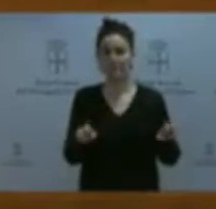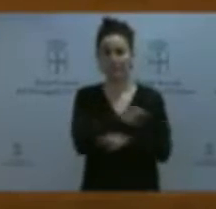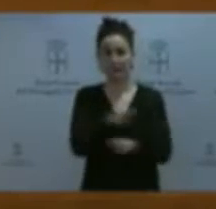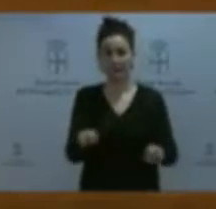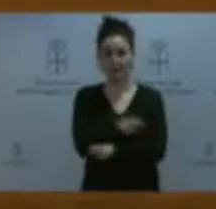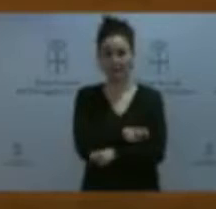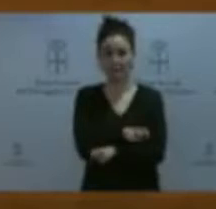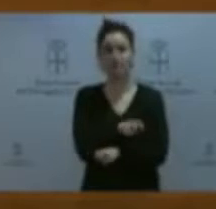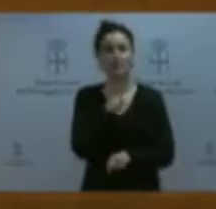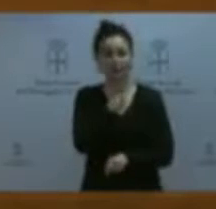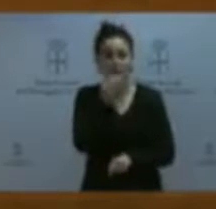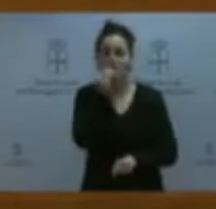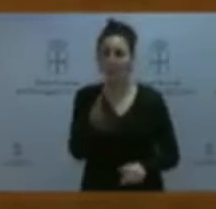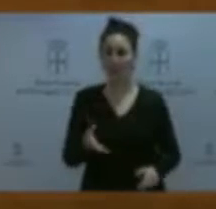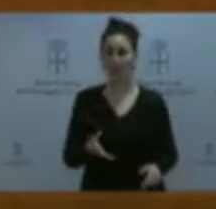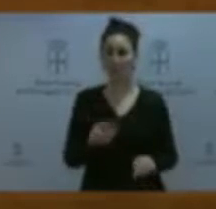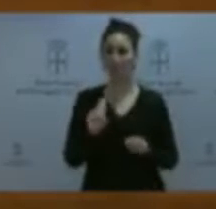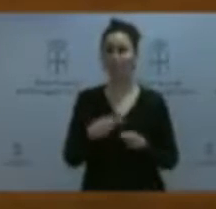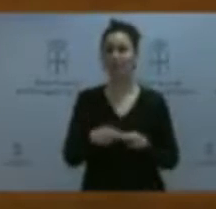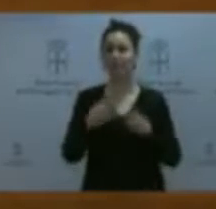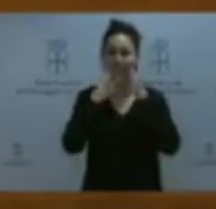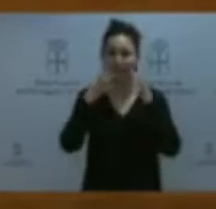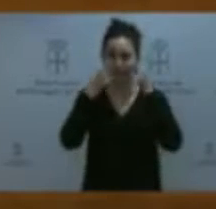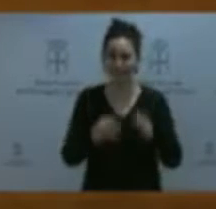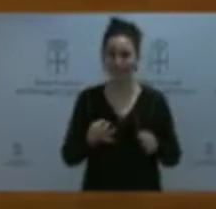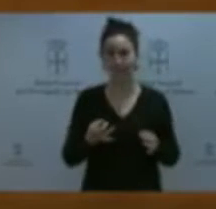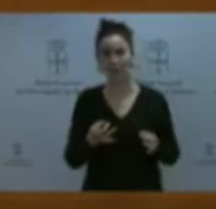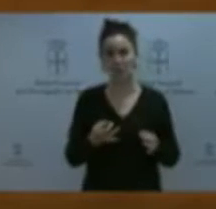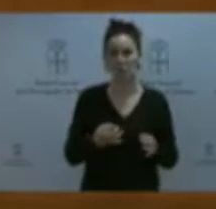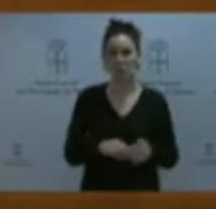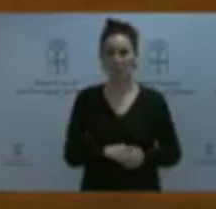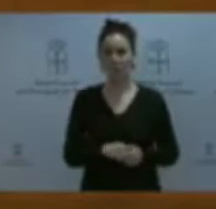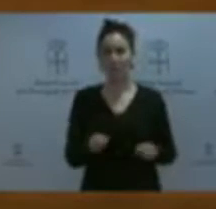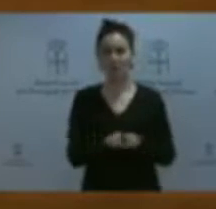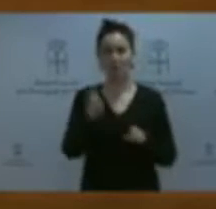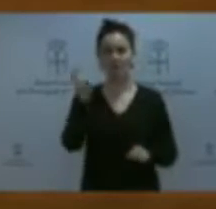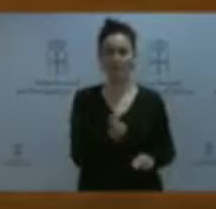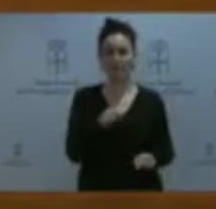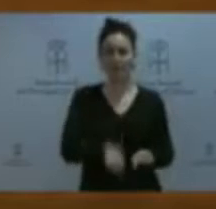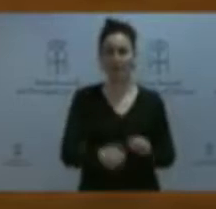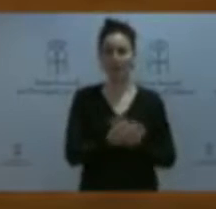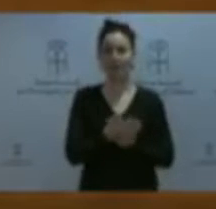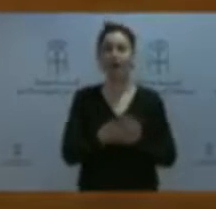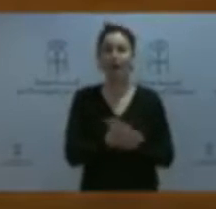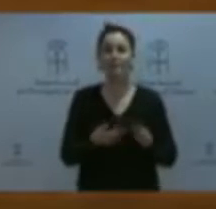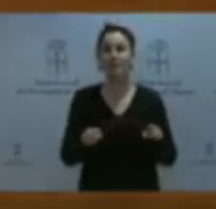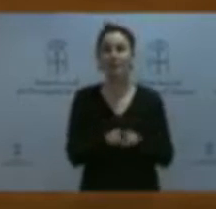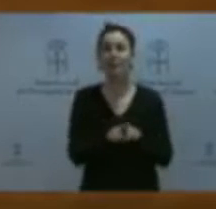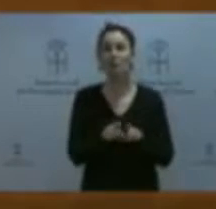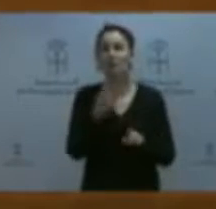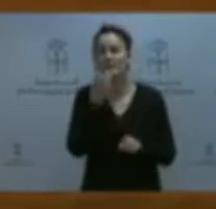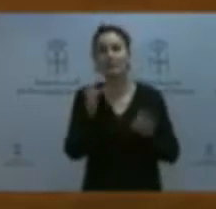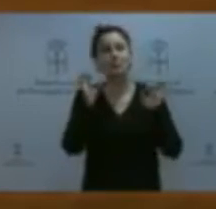política ficción, de la misma política ficción que usted vino aquí a decirle a mi compañero Quique, que si tenía rabo y cuernos y que le tiene mucho miedo y tal, no sé